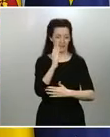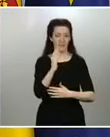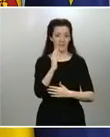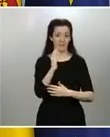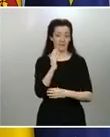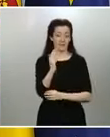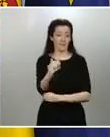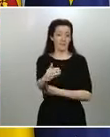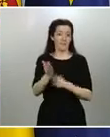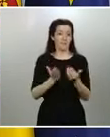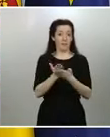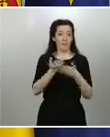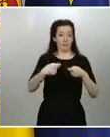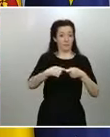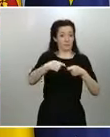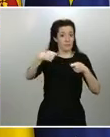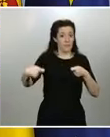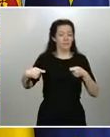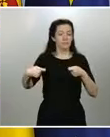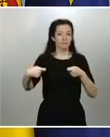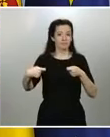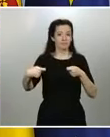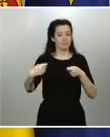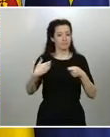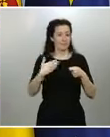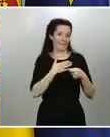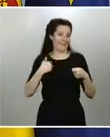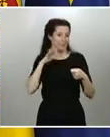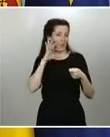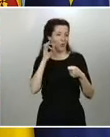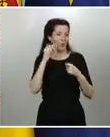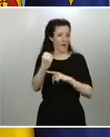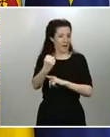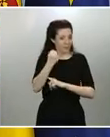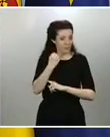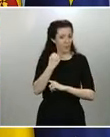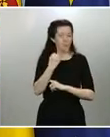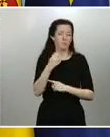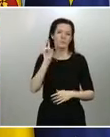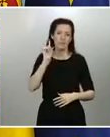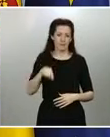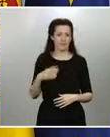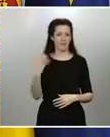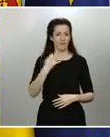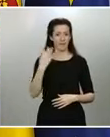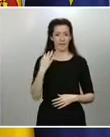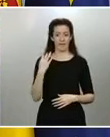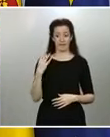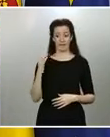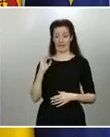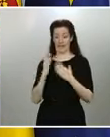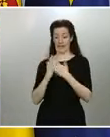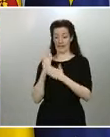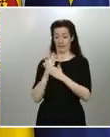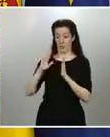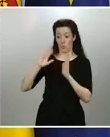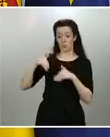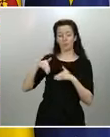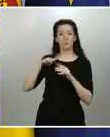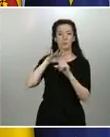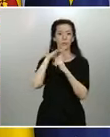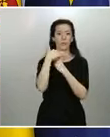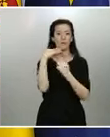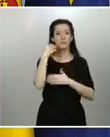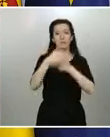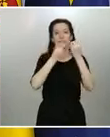para rendir cuentas respecto de lo actuado y en esta tercera prórroga que vamos a solicitar sólo